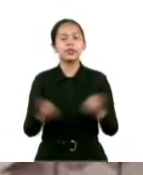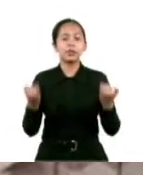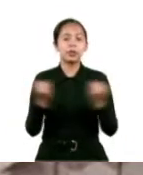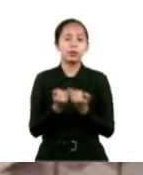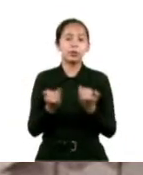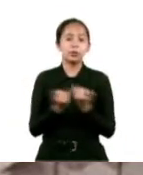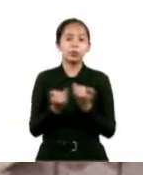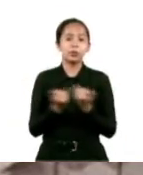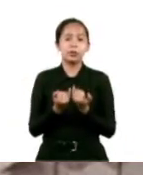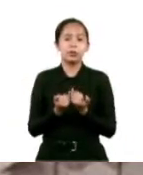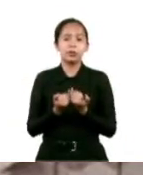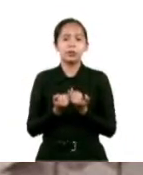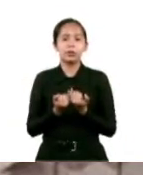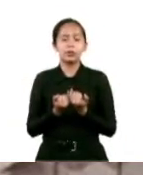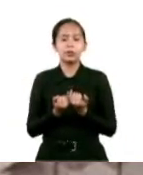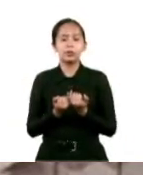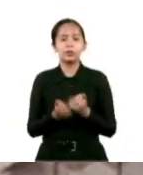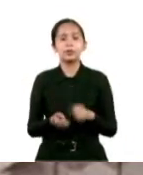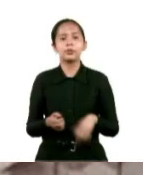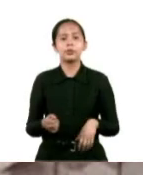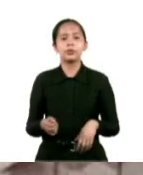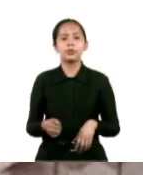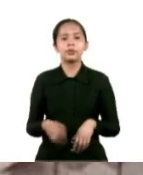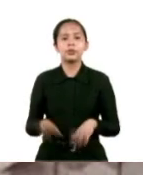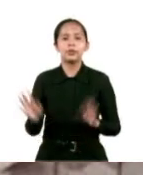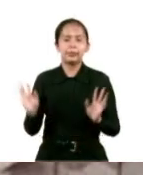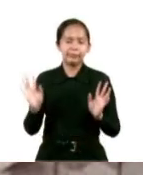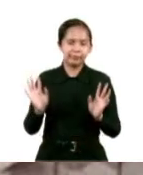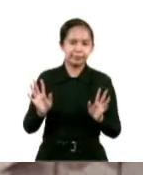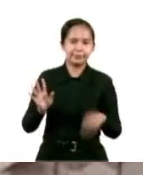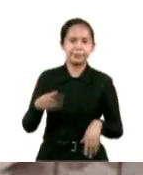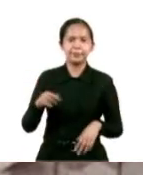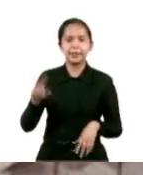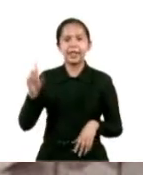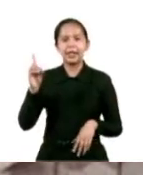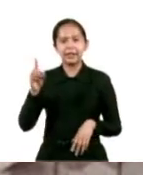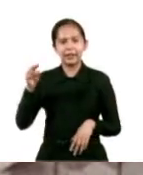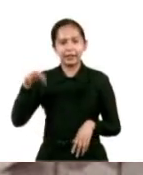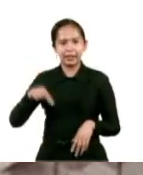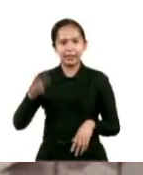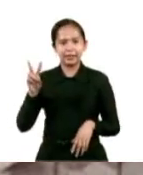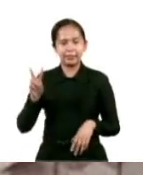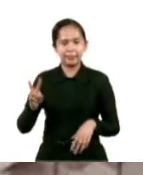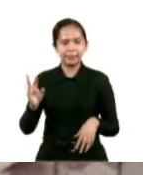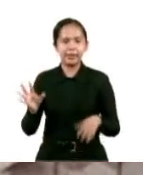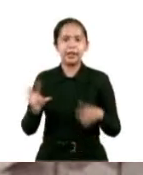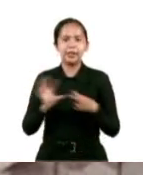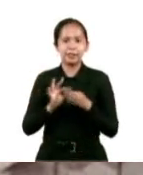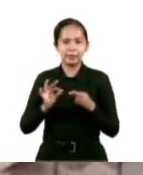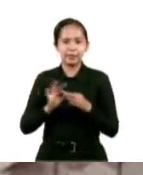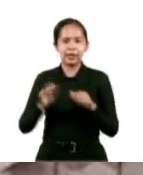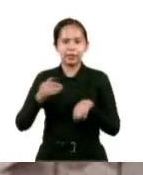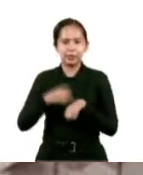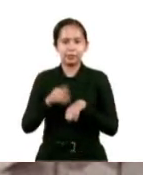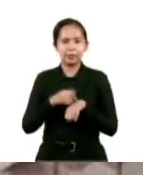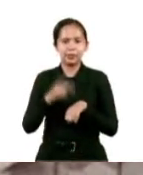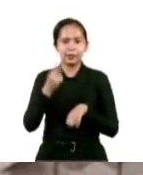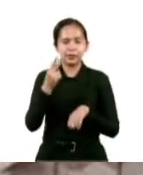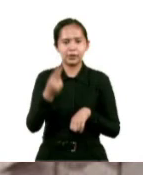Incluso considerando que las deflexiones referidas por DNB en el reporte